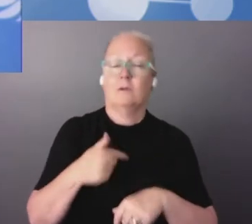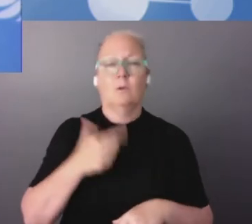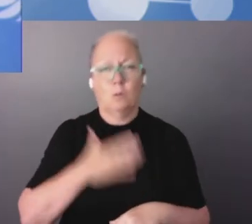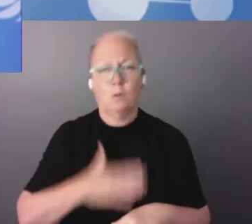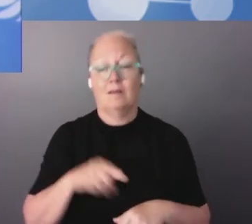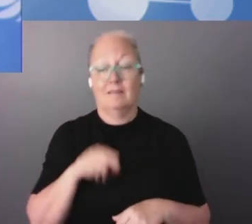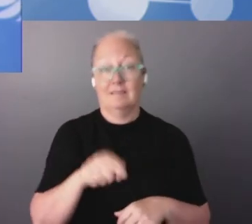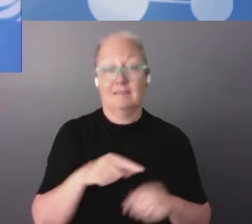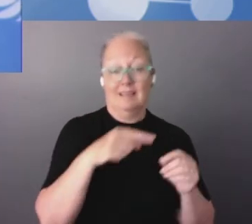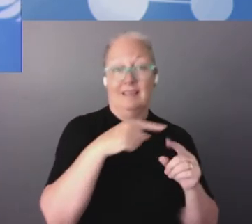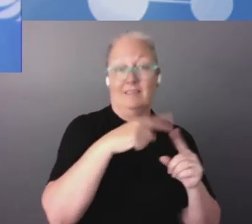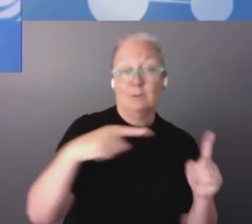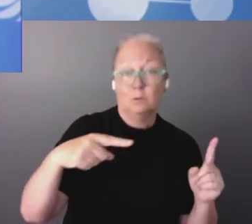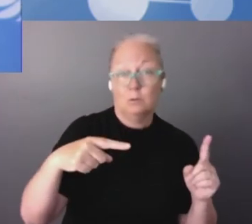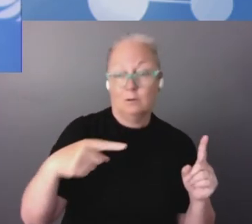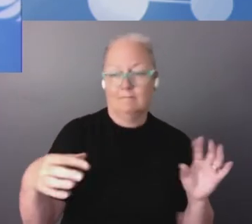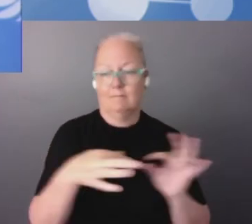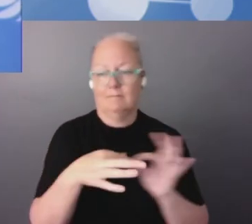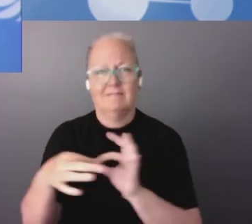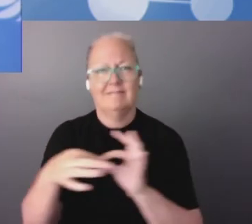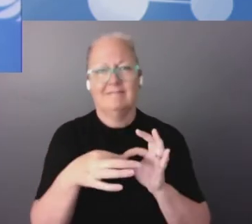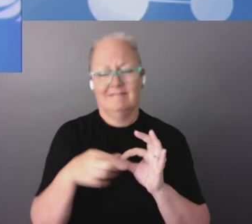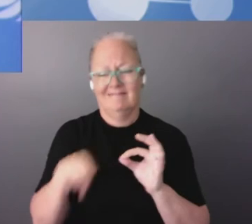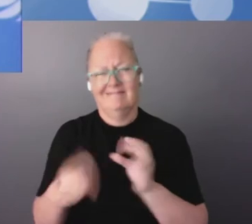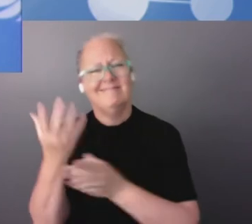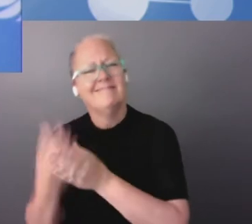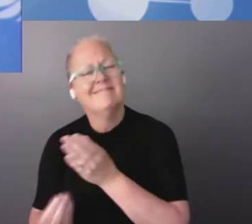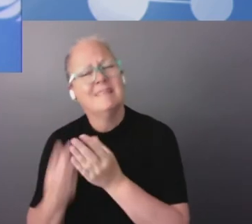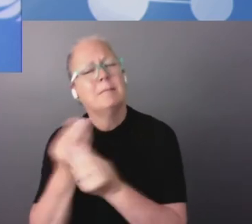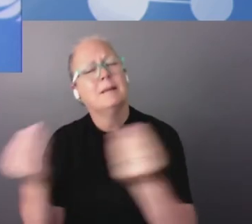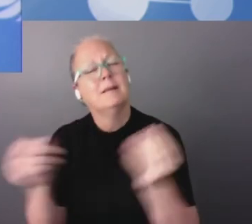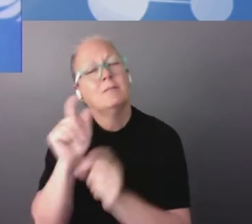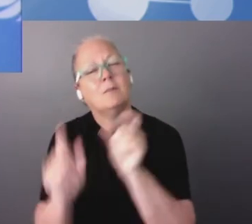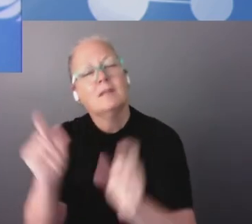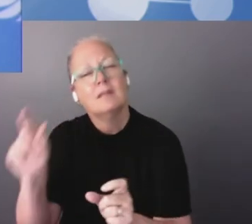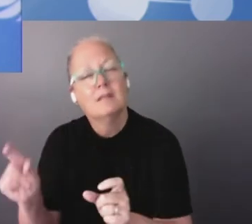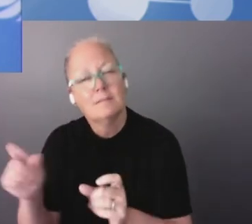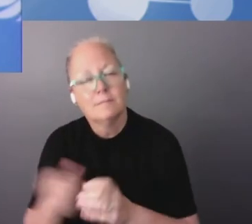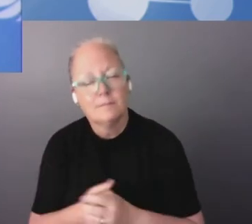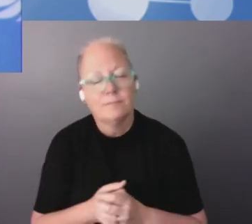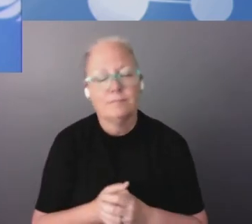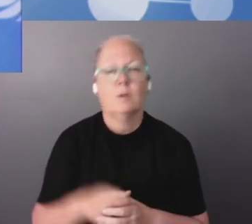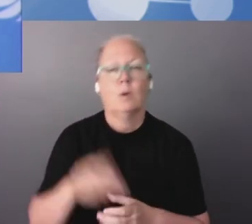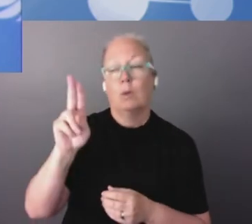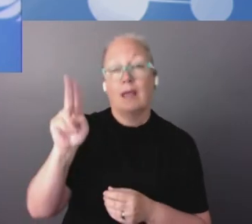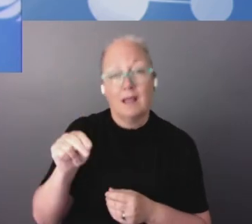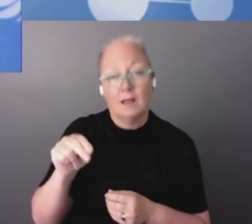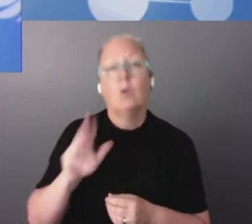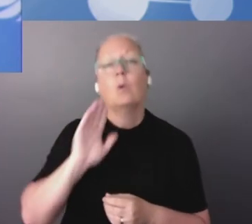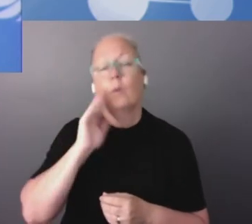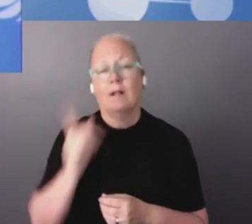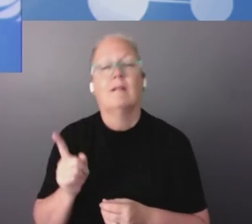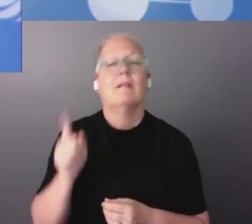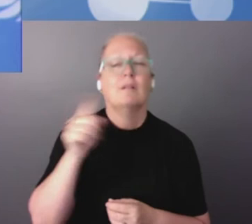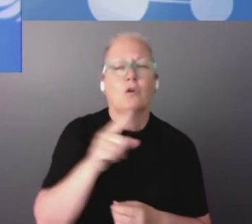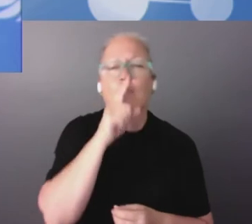El diciembre corre rápido. De pronto terminará este año. Pienso que este año será un año crítico en